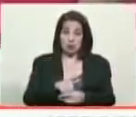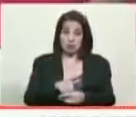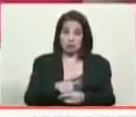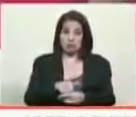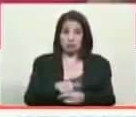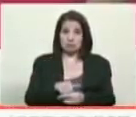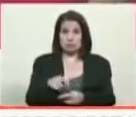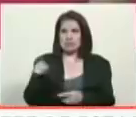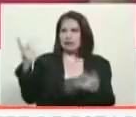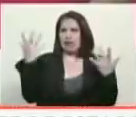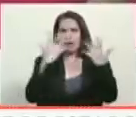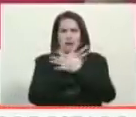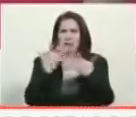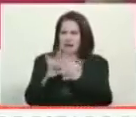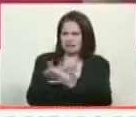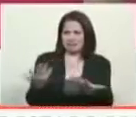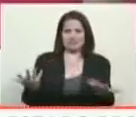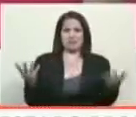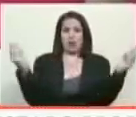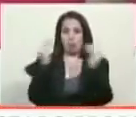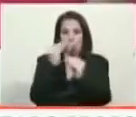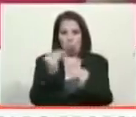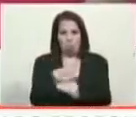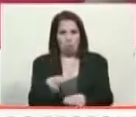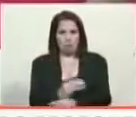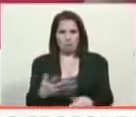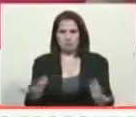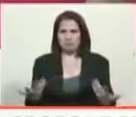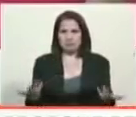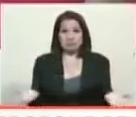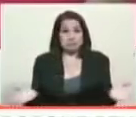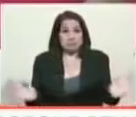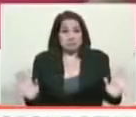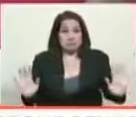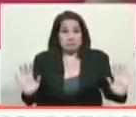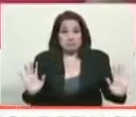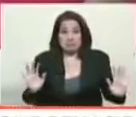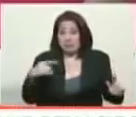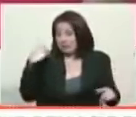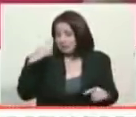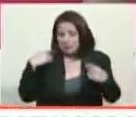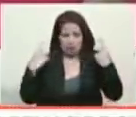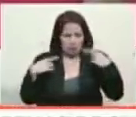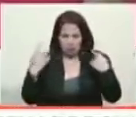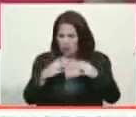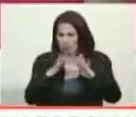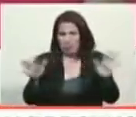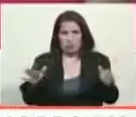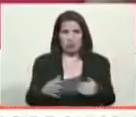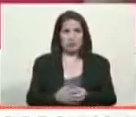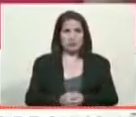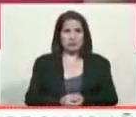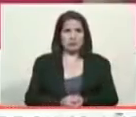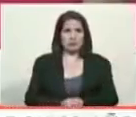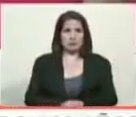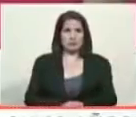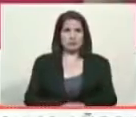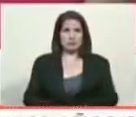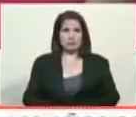Tan enredado, o sea, eso está más enredado que un pollo comiendo pellejo.